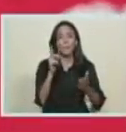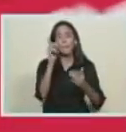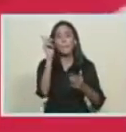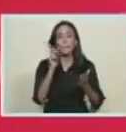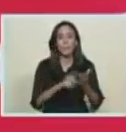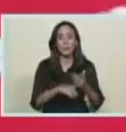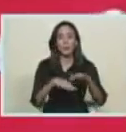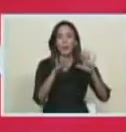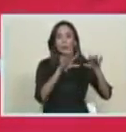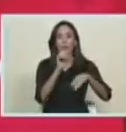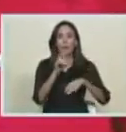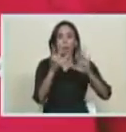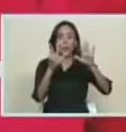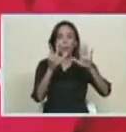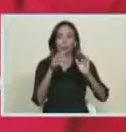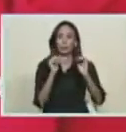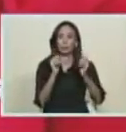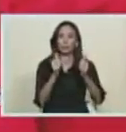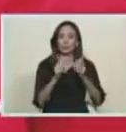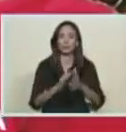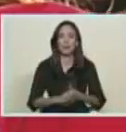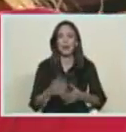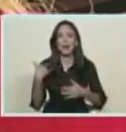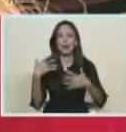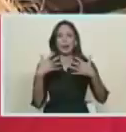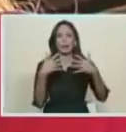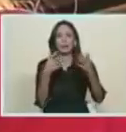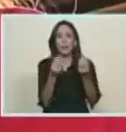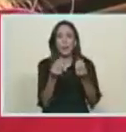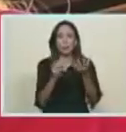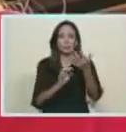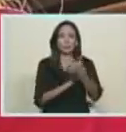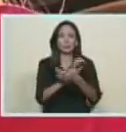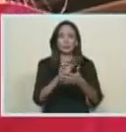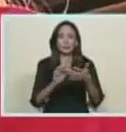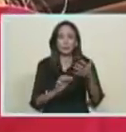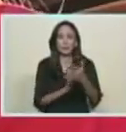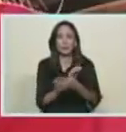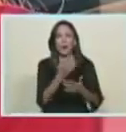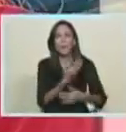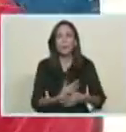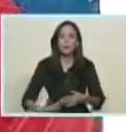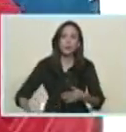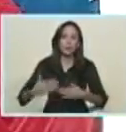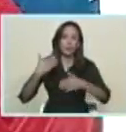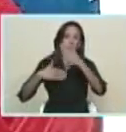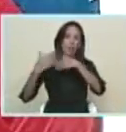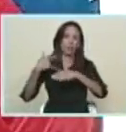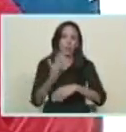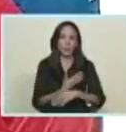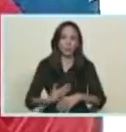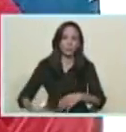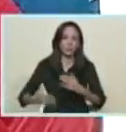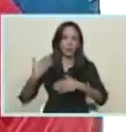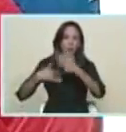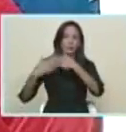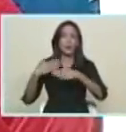1908, le había tocado soportar a Cipriano Castro bloqueo